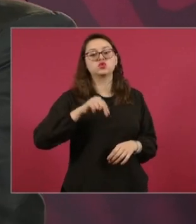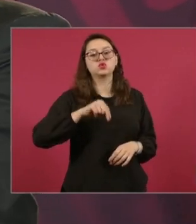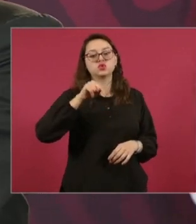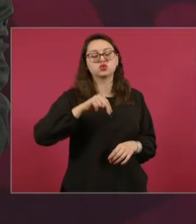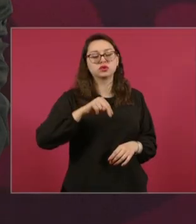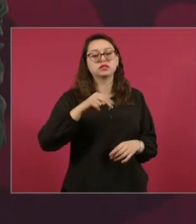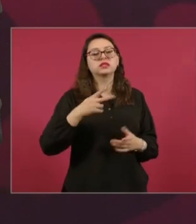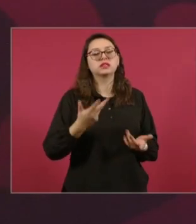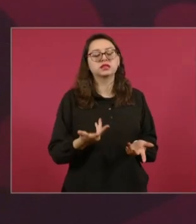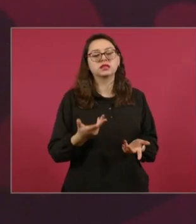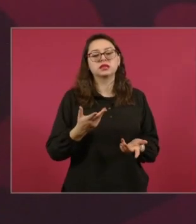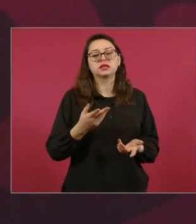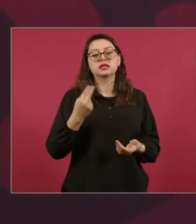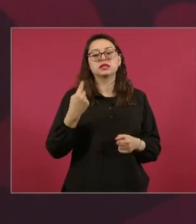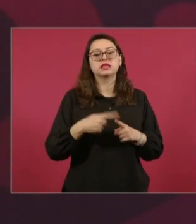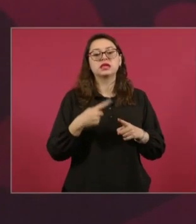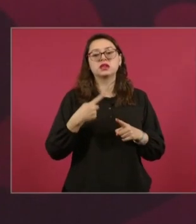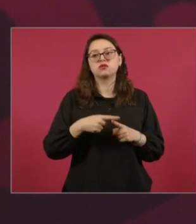era Bernardo Reyes.